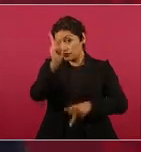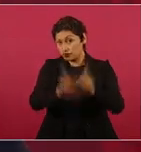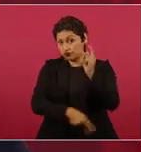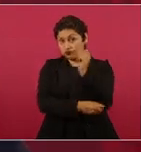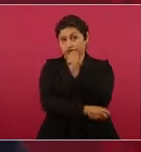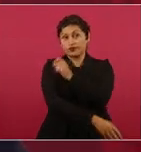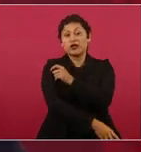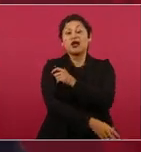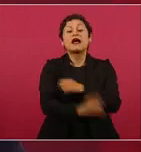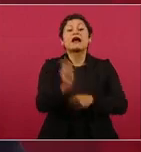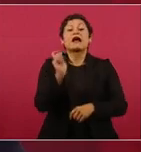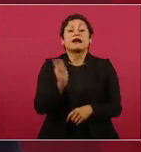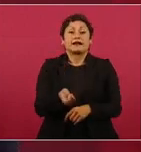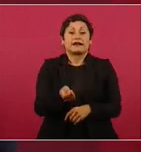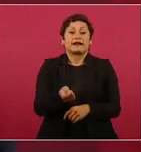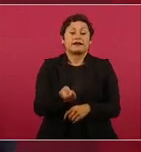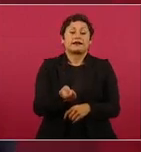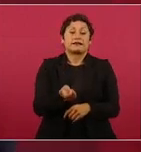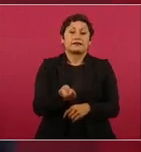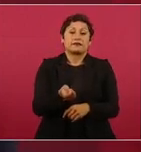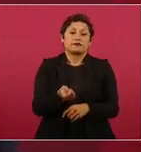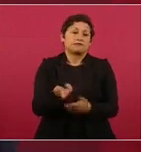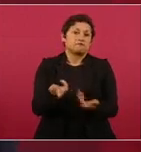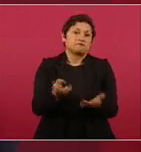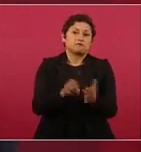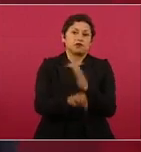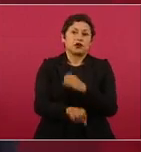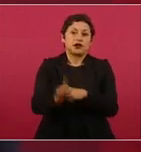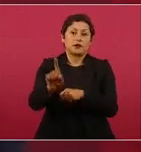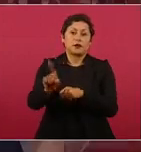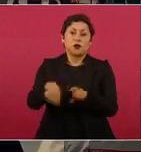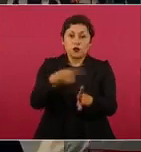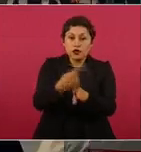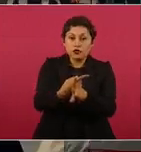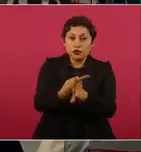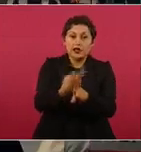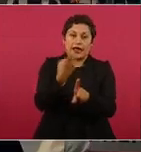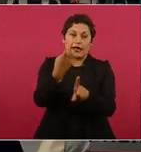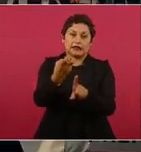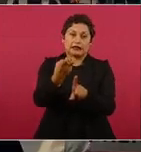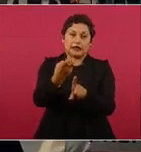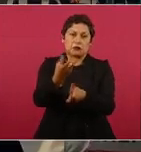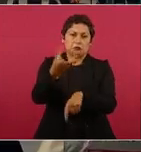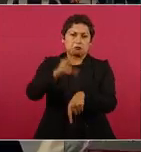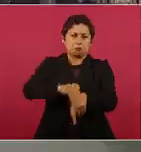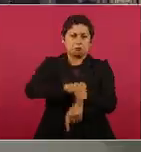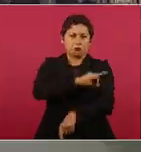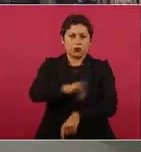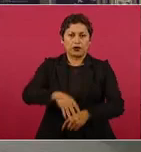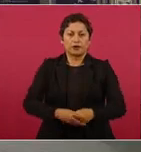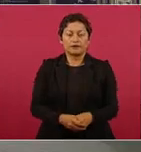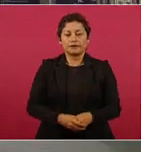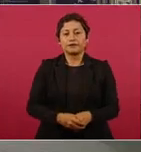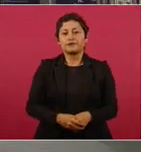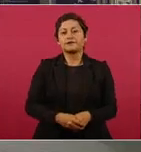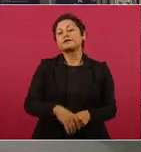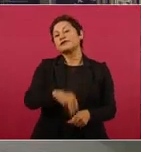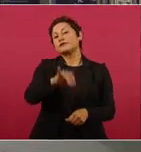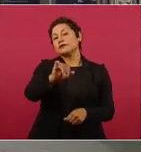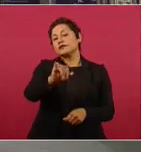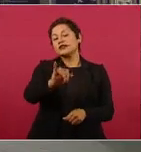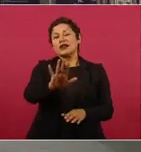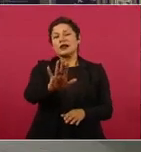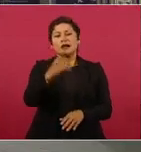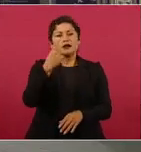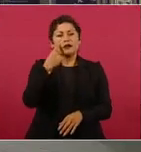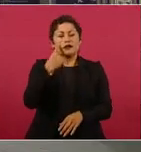ocurre, sobre todo en los casos de violación sexual. Gracias. Sí, presidente,